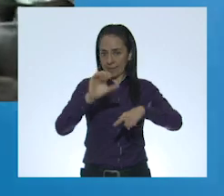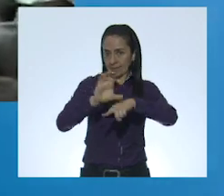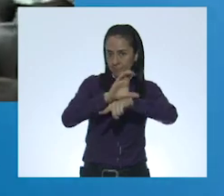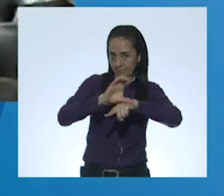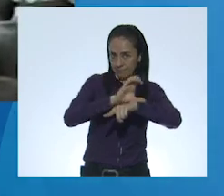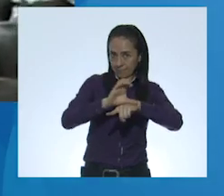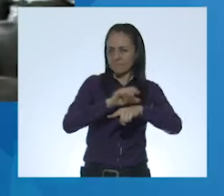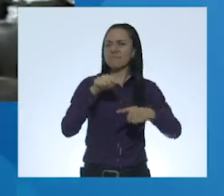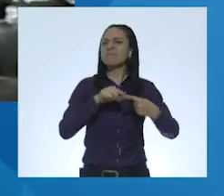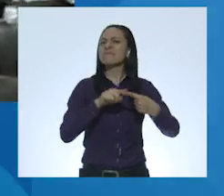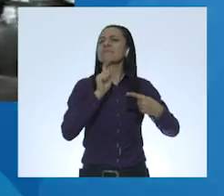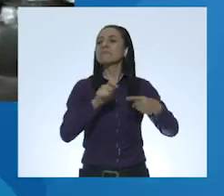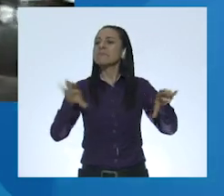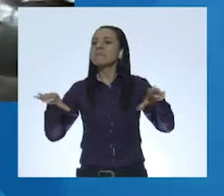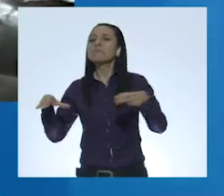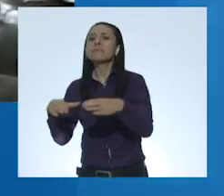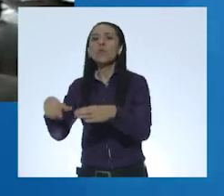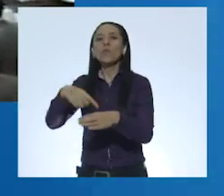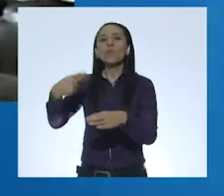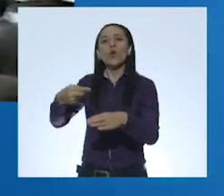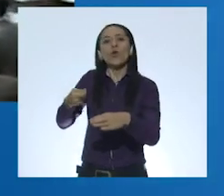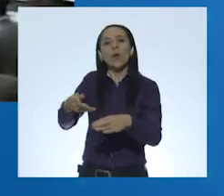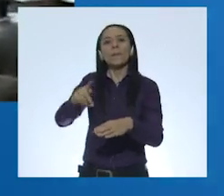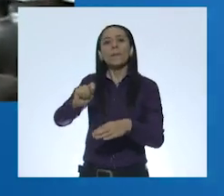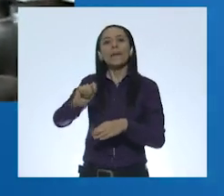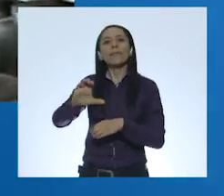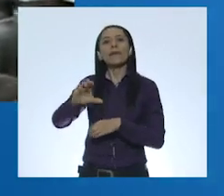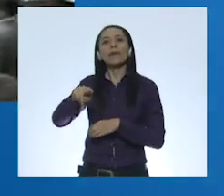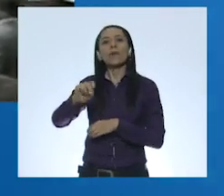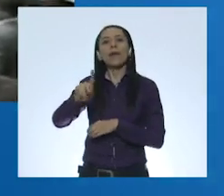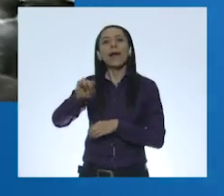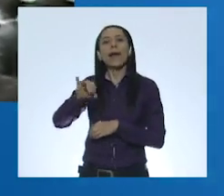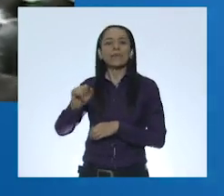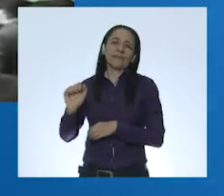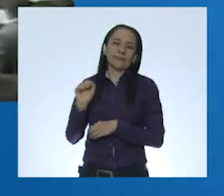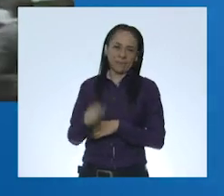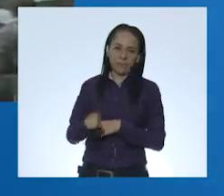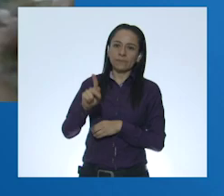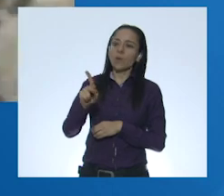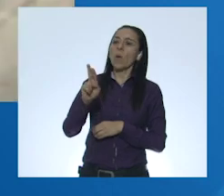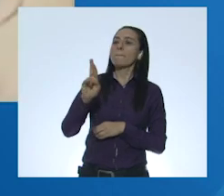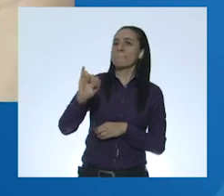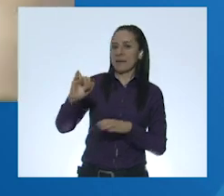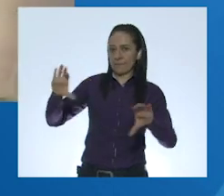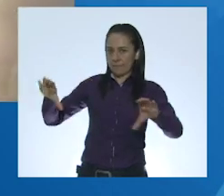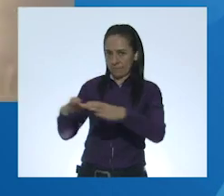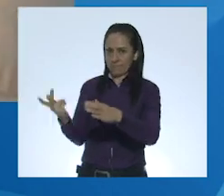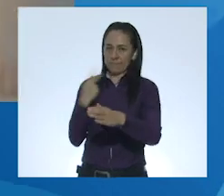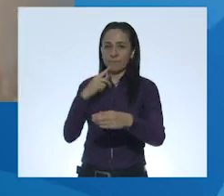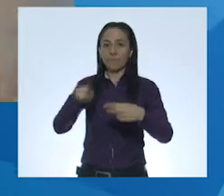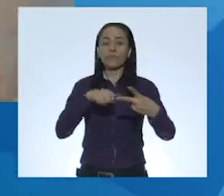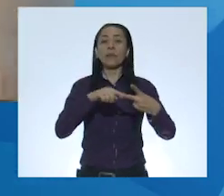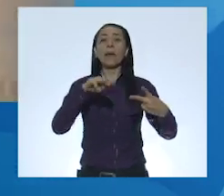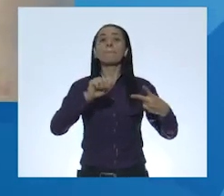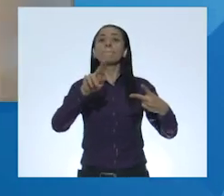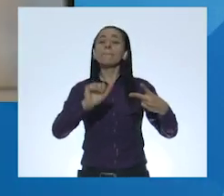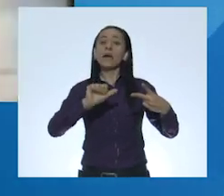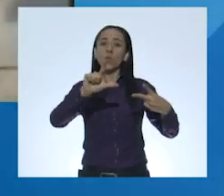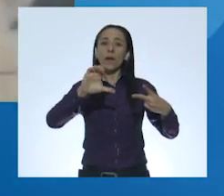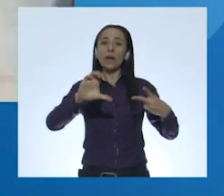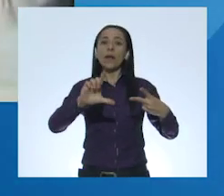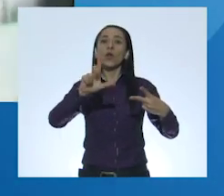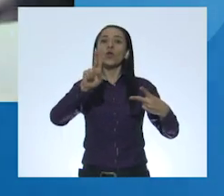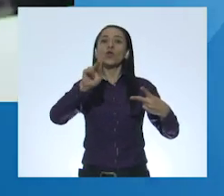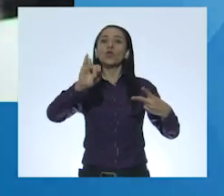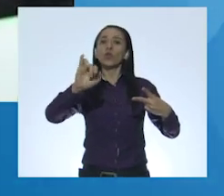perteneciente al llamado Grupo de los Tecnócratas del Partido Revolucionario Institucional; Manuel Cloutier, del Partido Acción